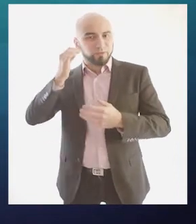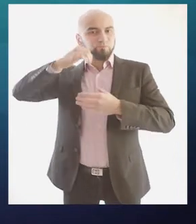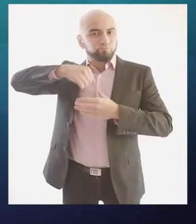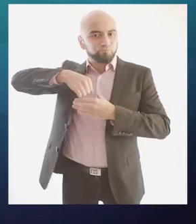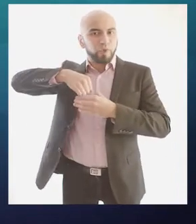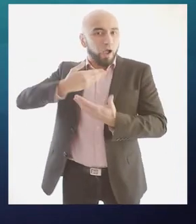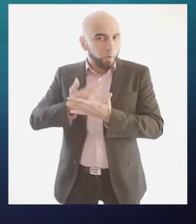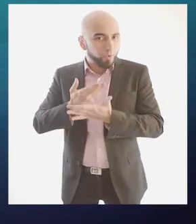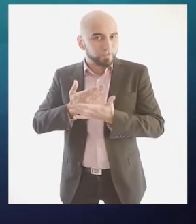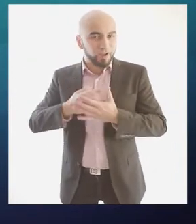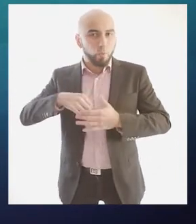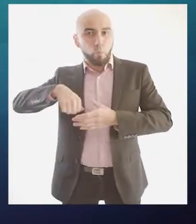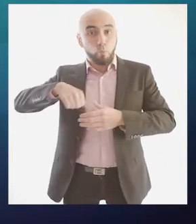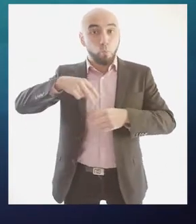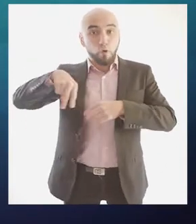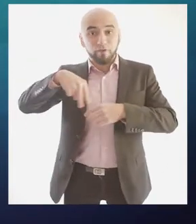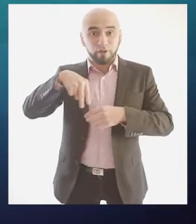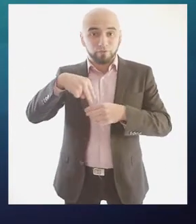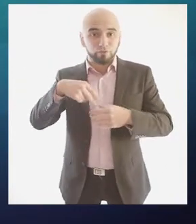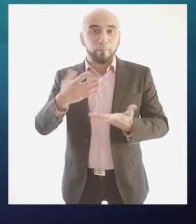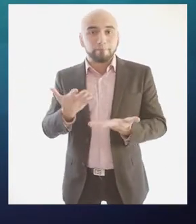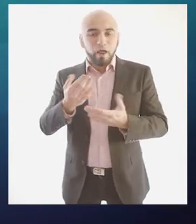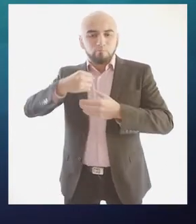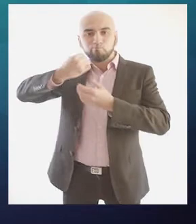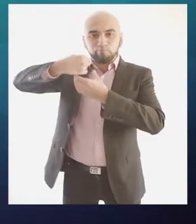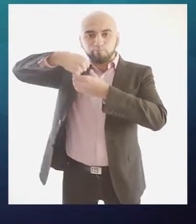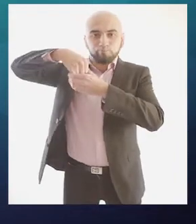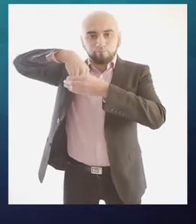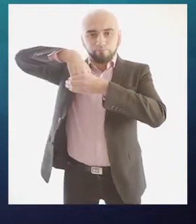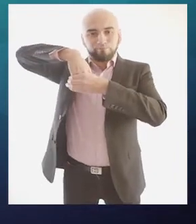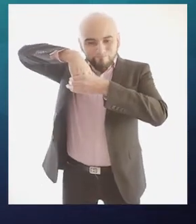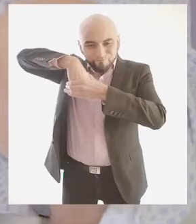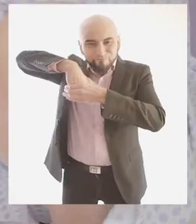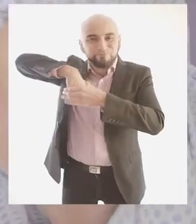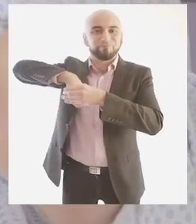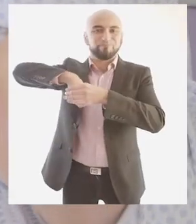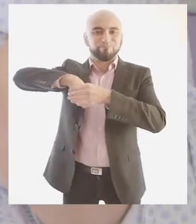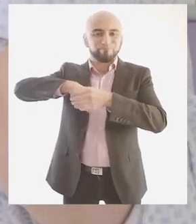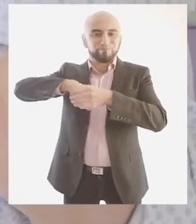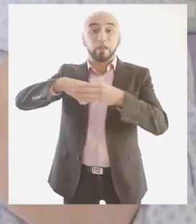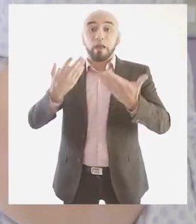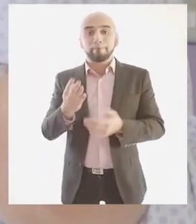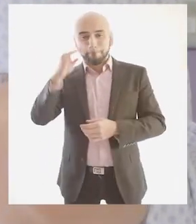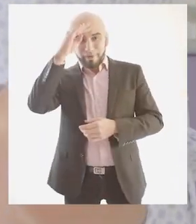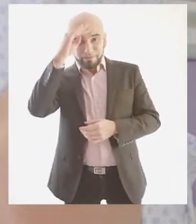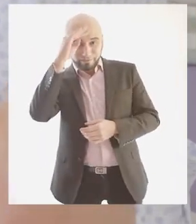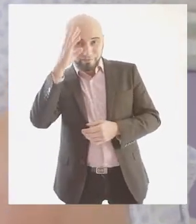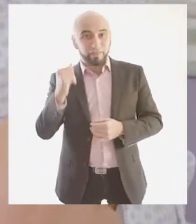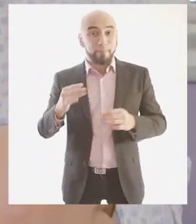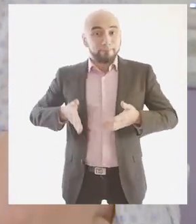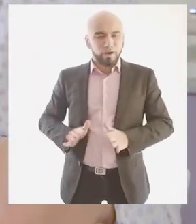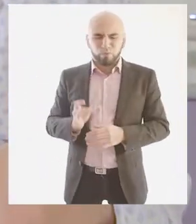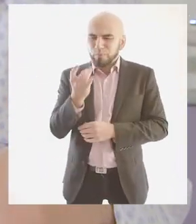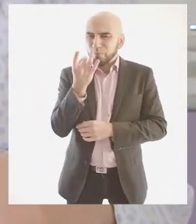vaya aprovechando tus movimientos y posturas para encajarse y bajar hacia el canal del parto. La experiencia del parto es única